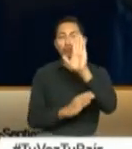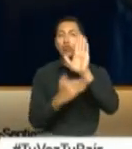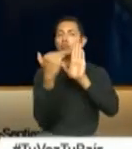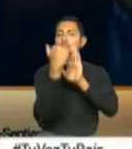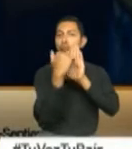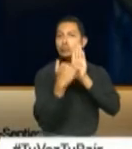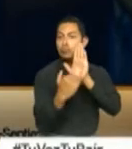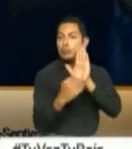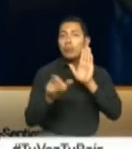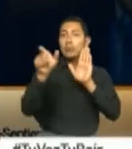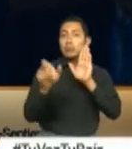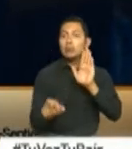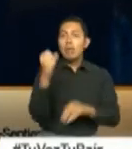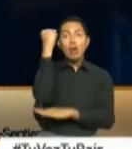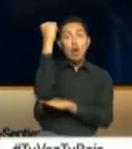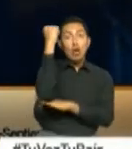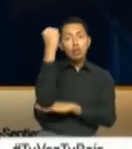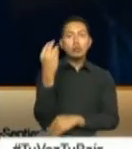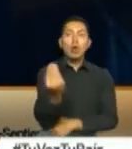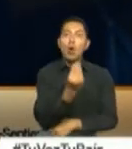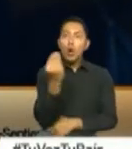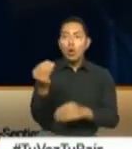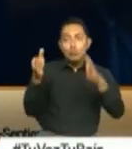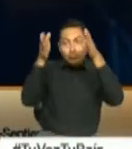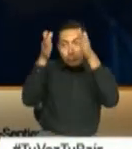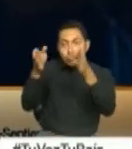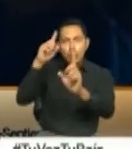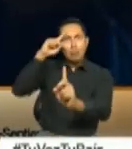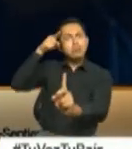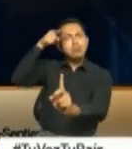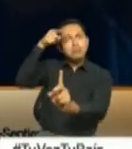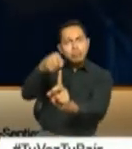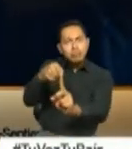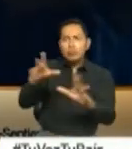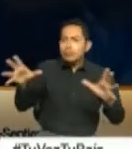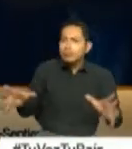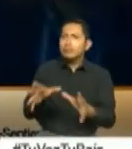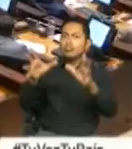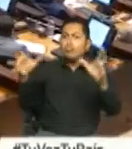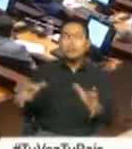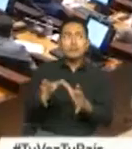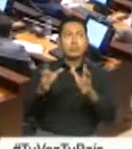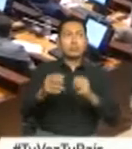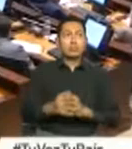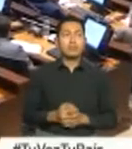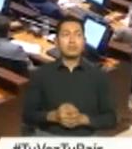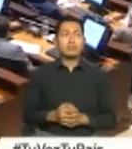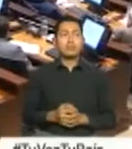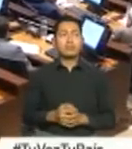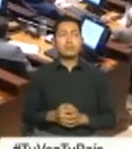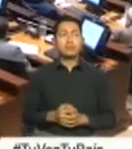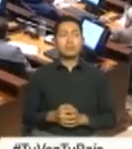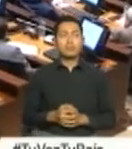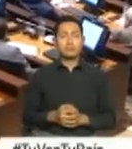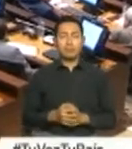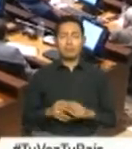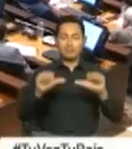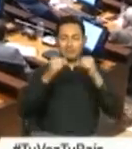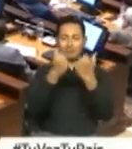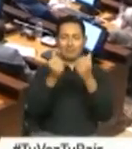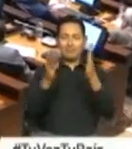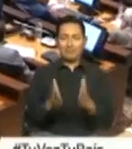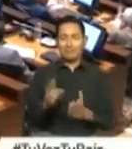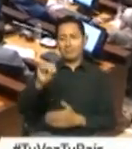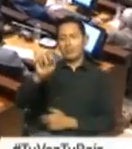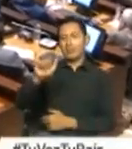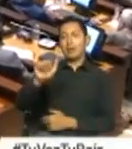los derechos de los y las jóvenes, así como los objetivos de promoción progresiva de la ciudadanía universal. Por su parte, el legislador Mauricio Zambrano